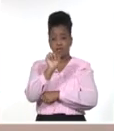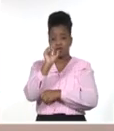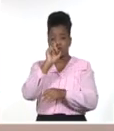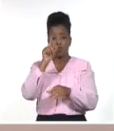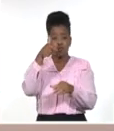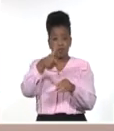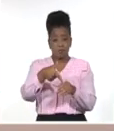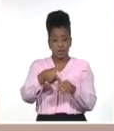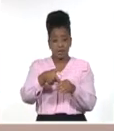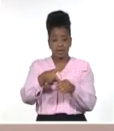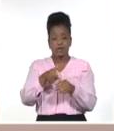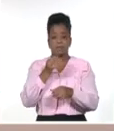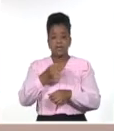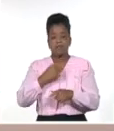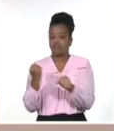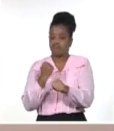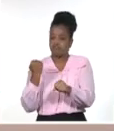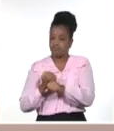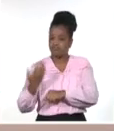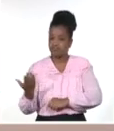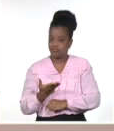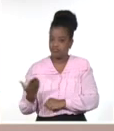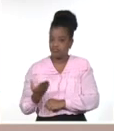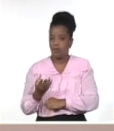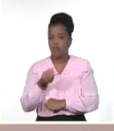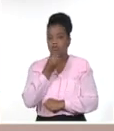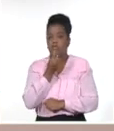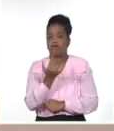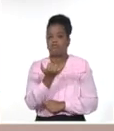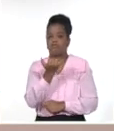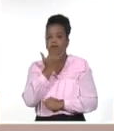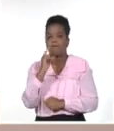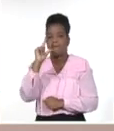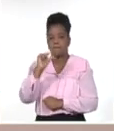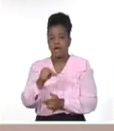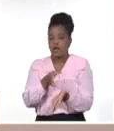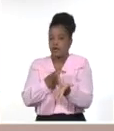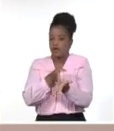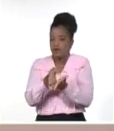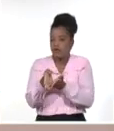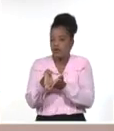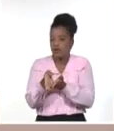comercializadora de combustibles trabajan para minimizar las afectaciones y lograr mantener abastecidos los servicentros. Reitero que